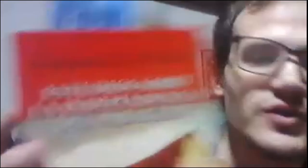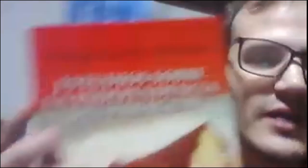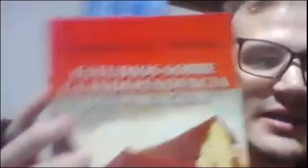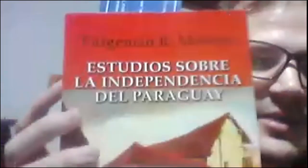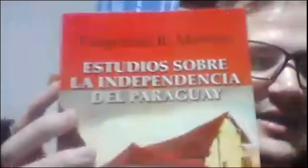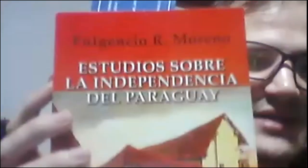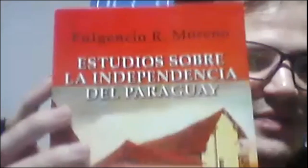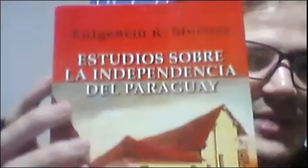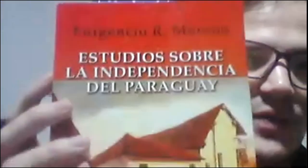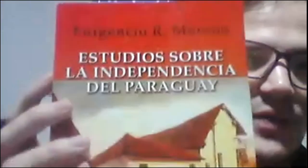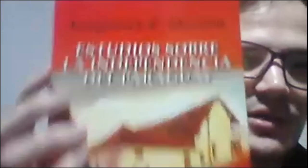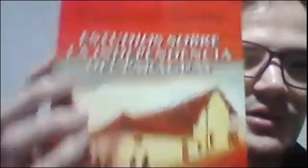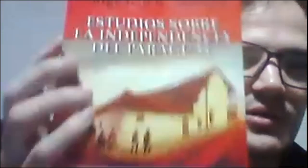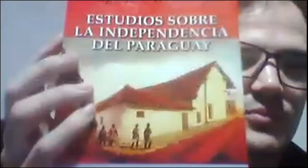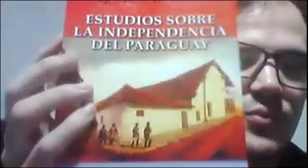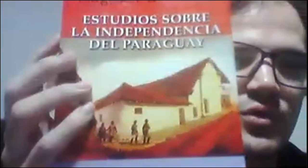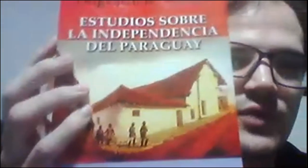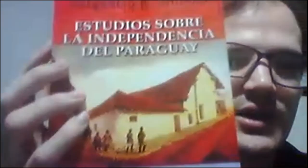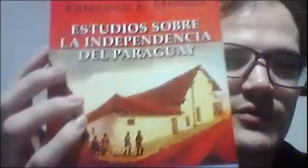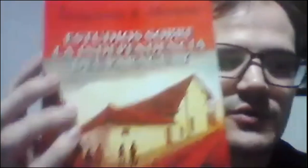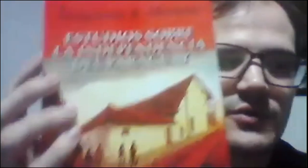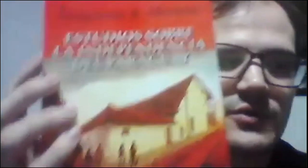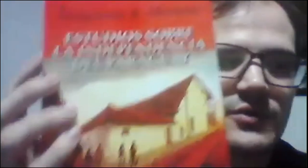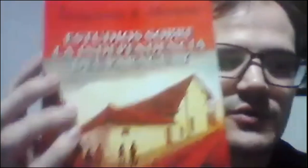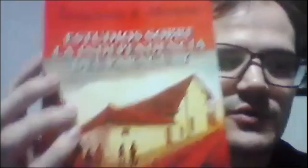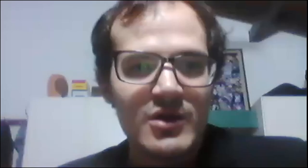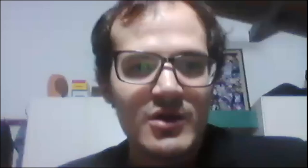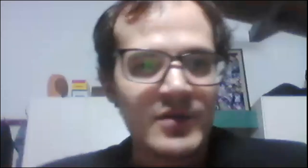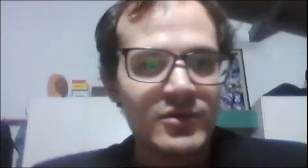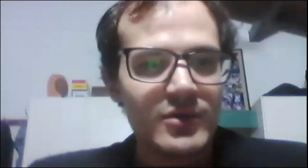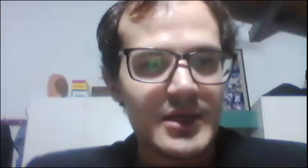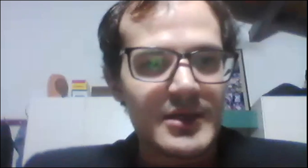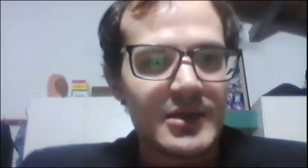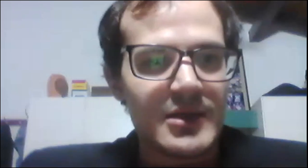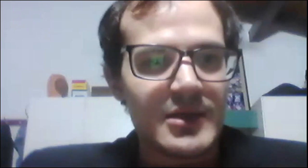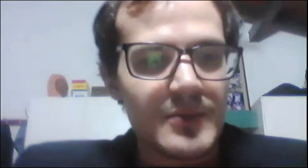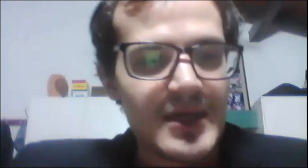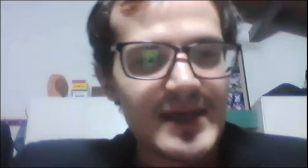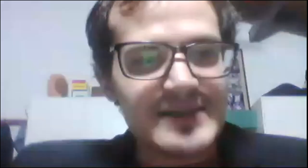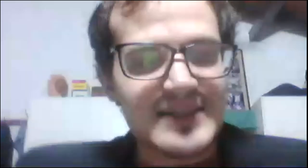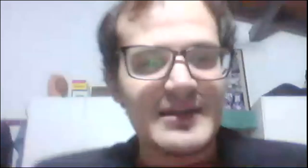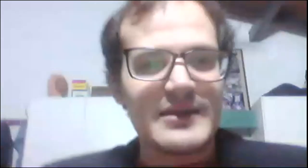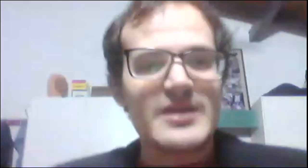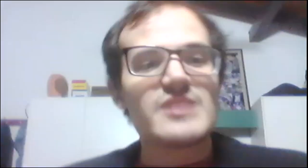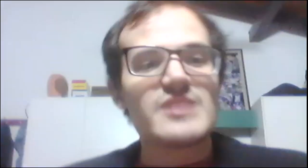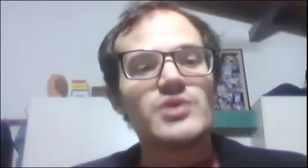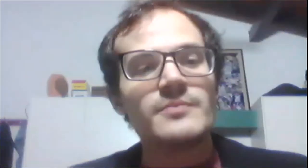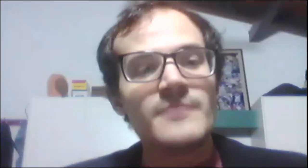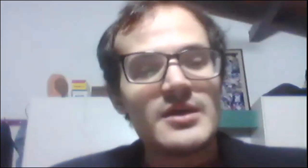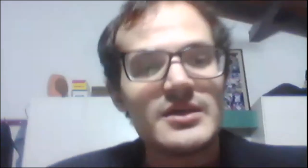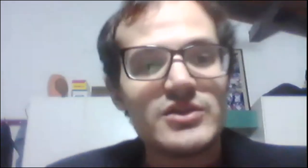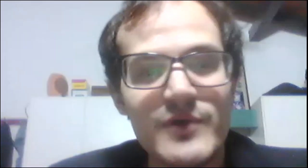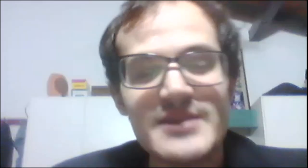Estudios sobre la independencia del Paraguay, muy buen libro. Y otro que no tengo a mano, que es el